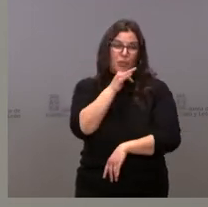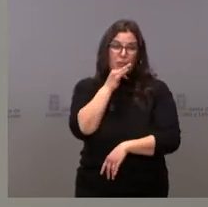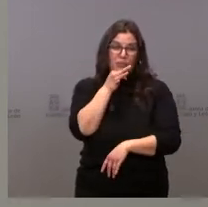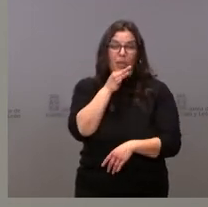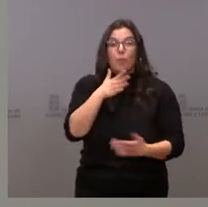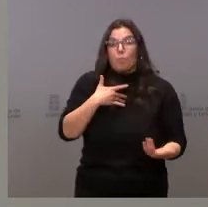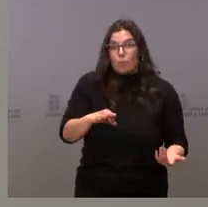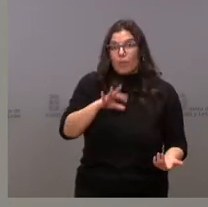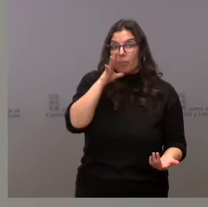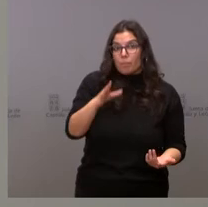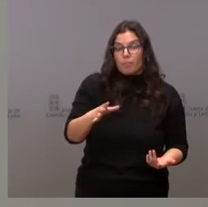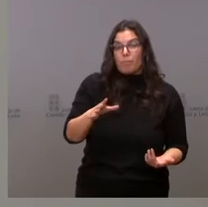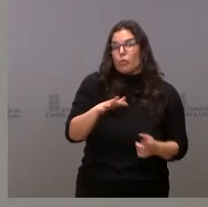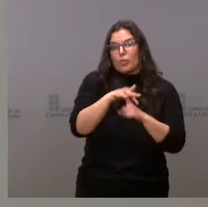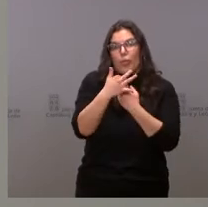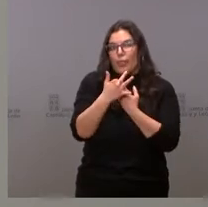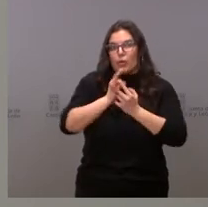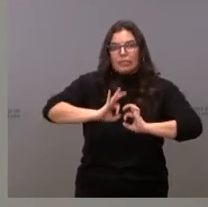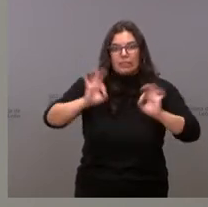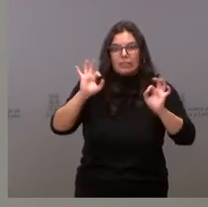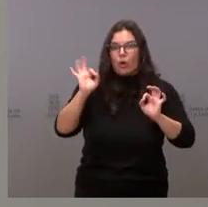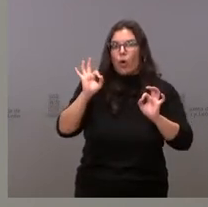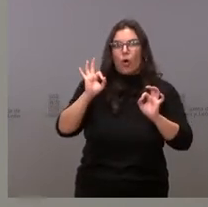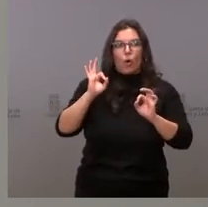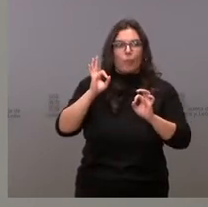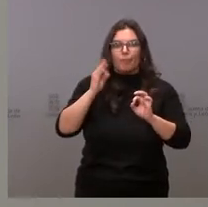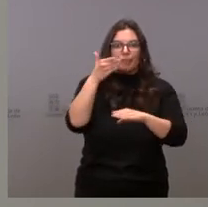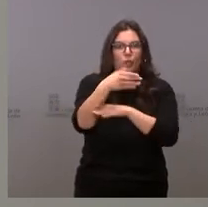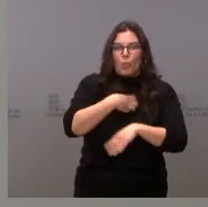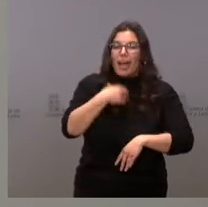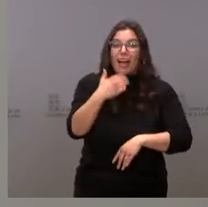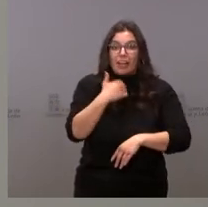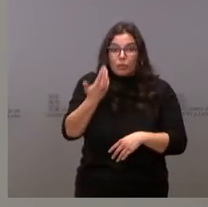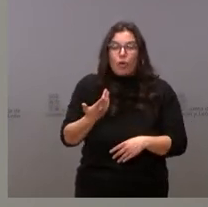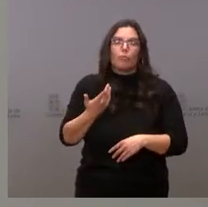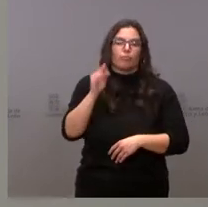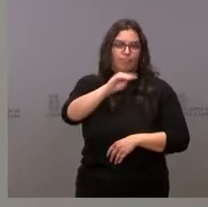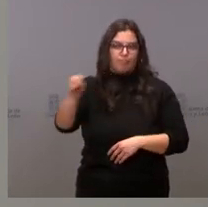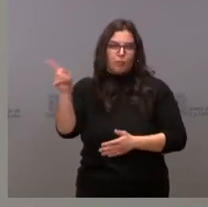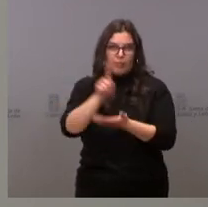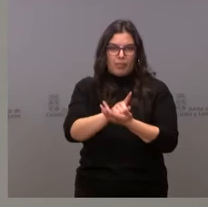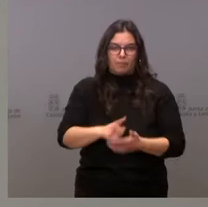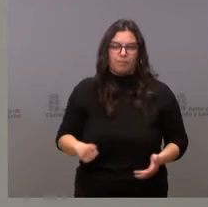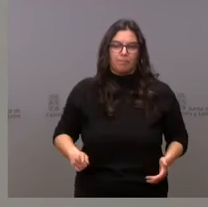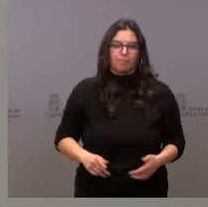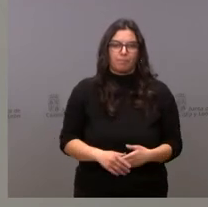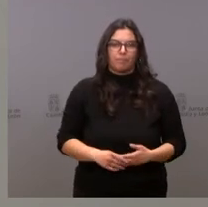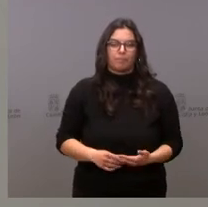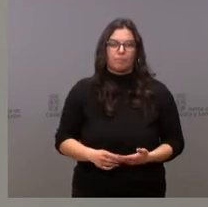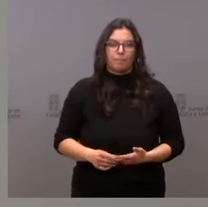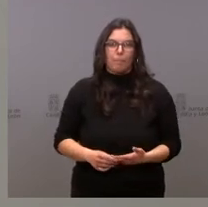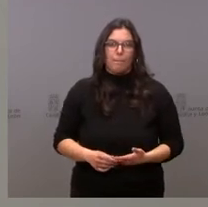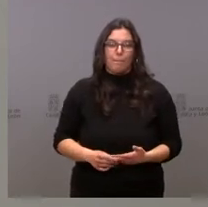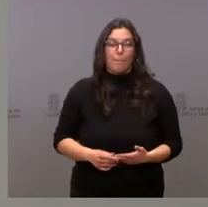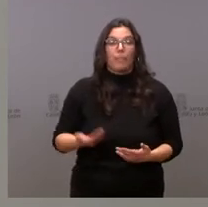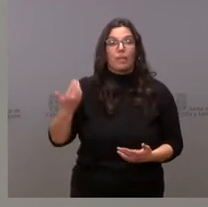que hayan sufrido alguna circunstancia que se les haya impedido que le sea impedido la vacunación como